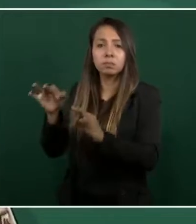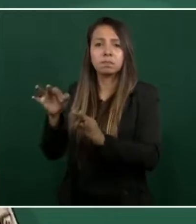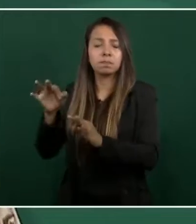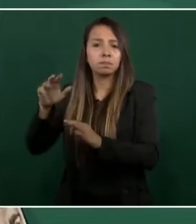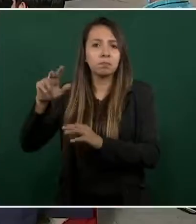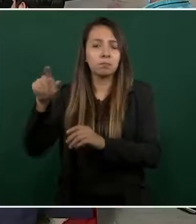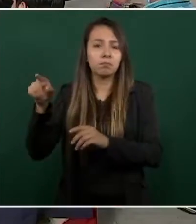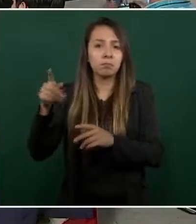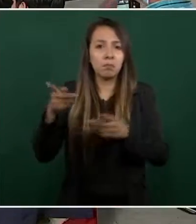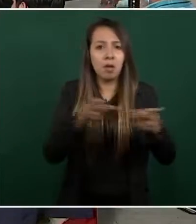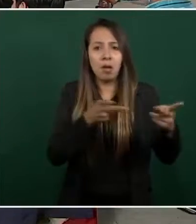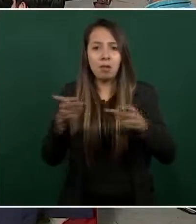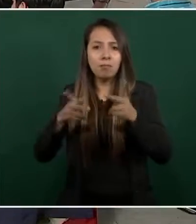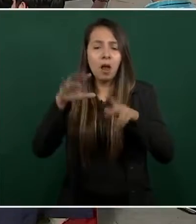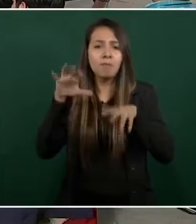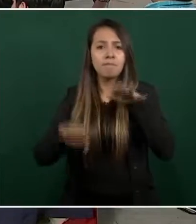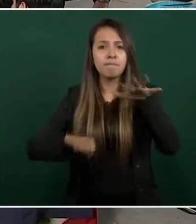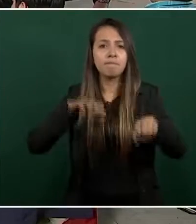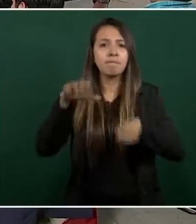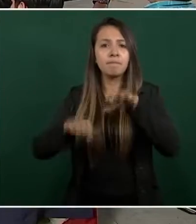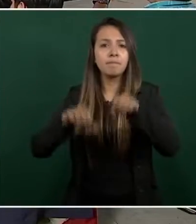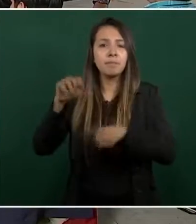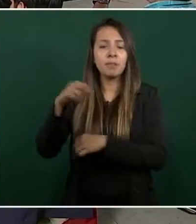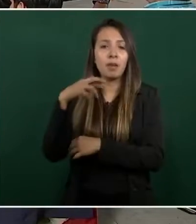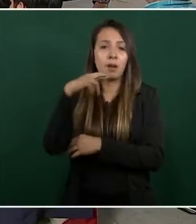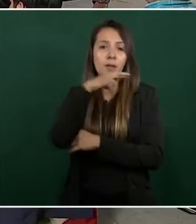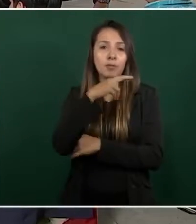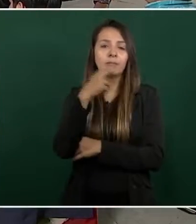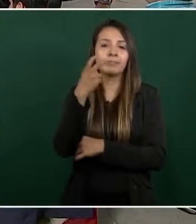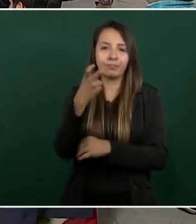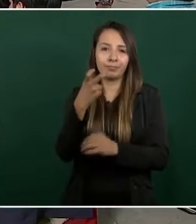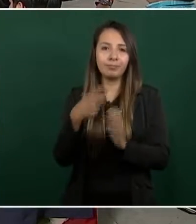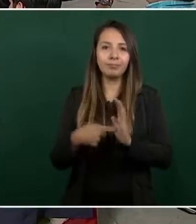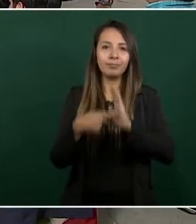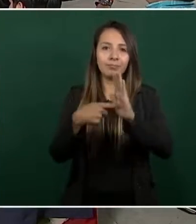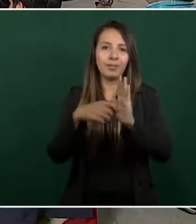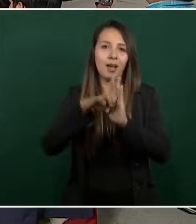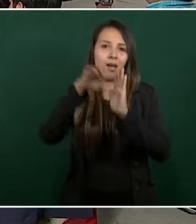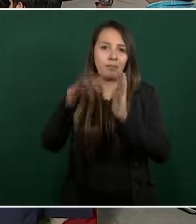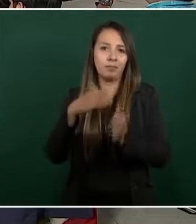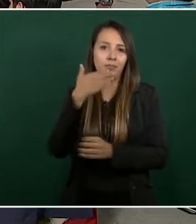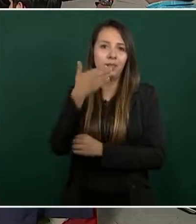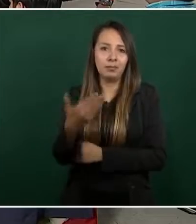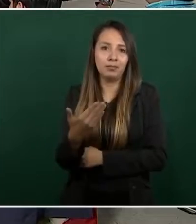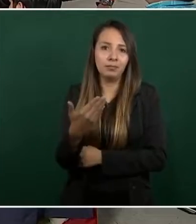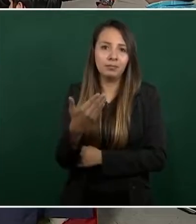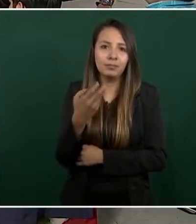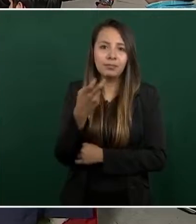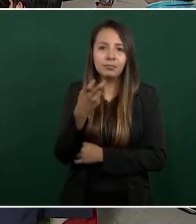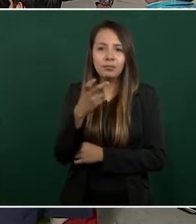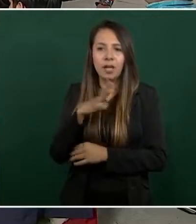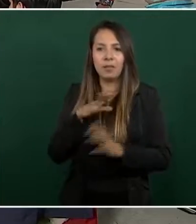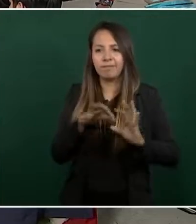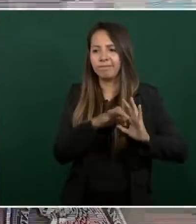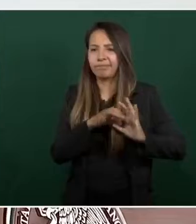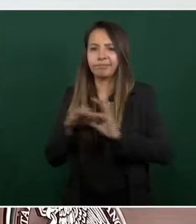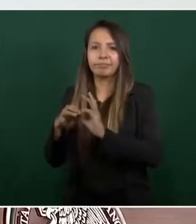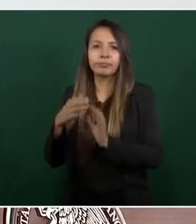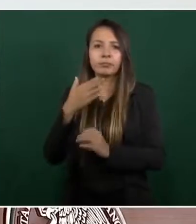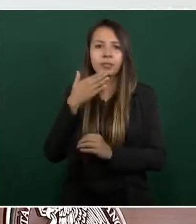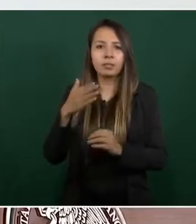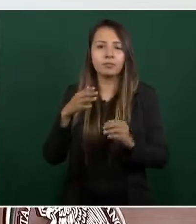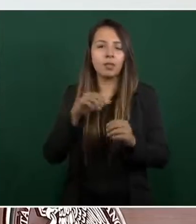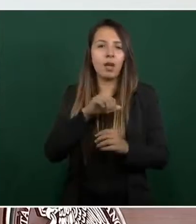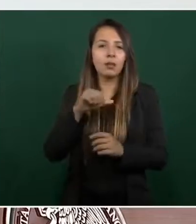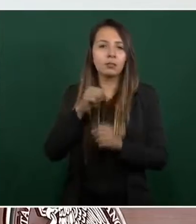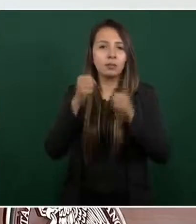de manera muy rápida. Esta es un ejemplo de esa gran coordinación que existe entre las instancias de